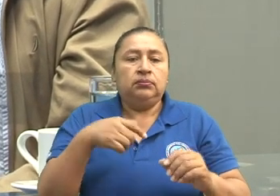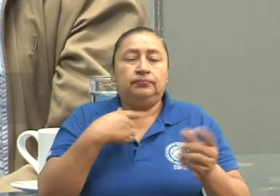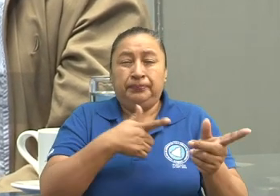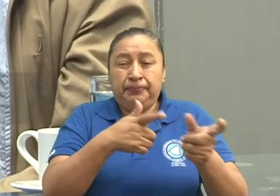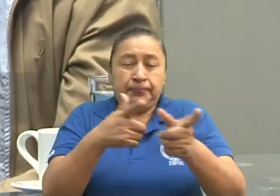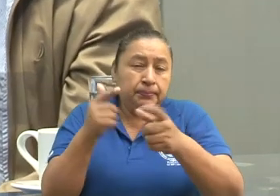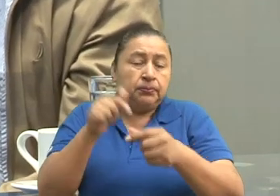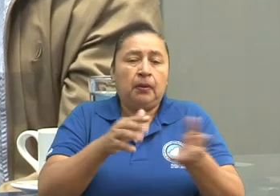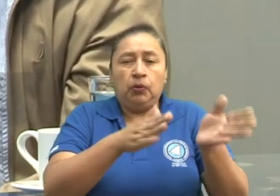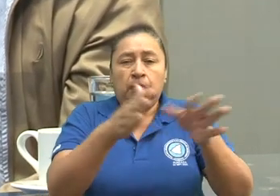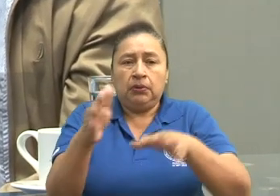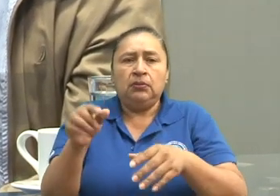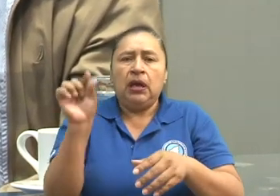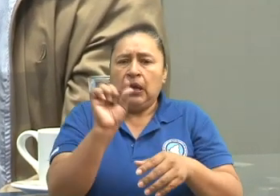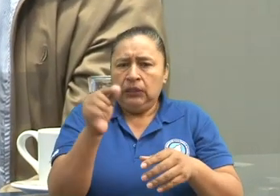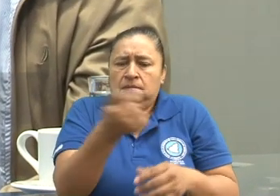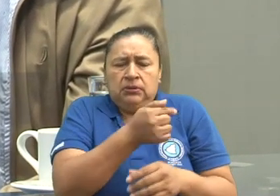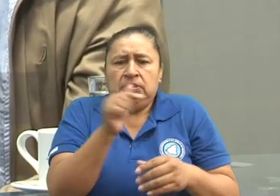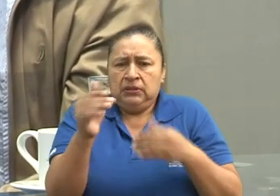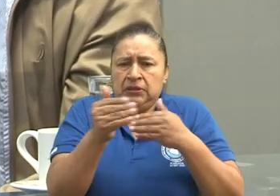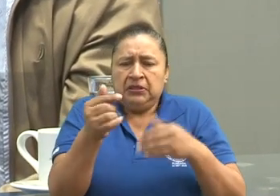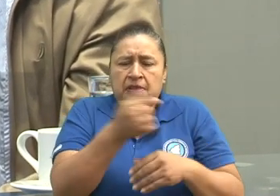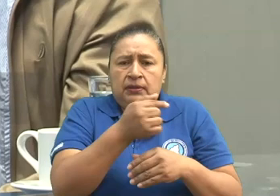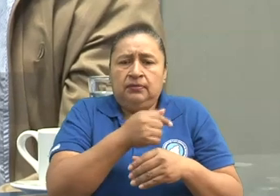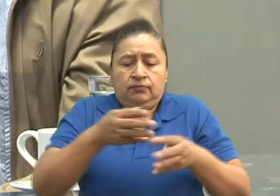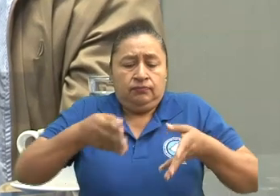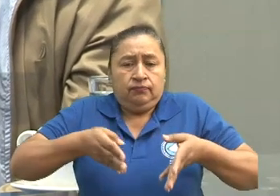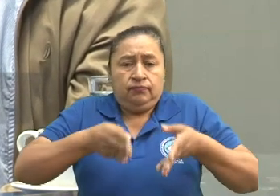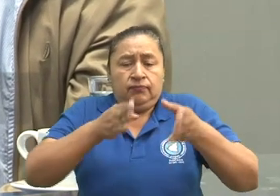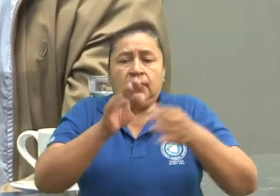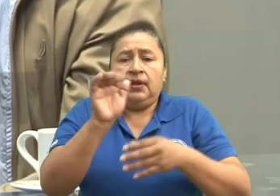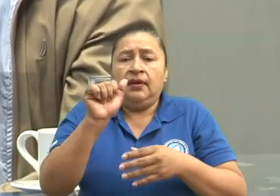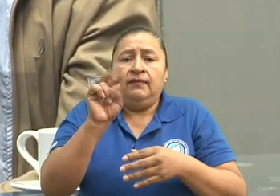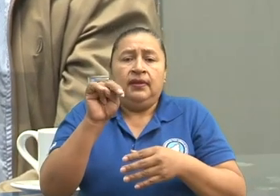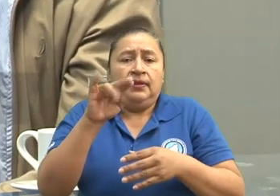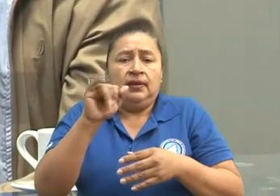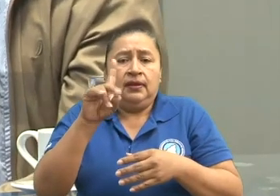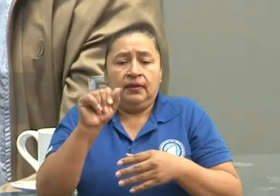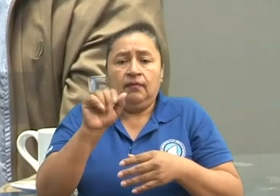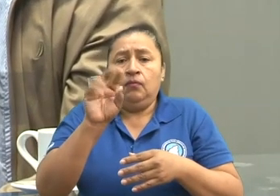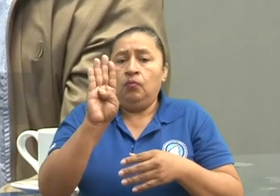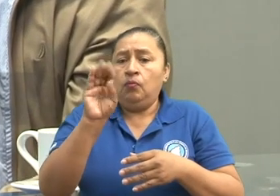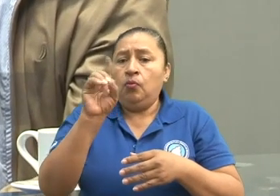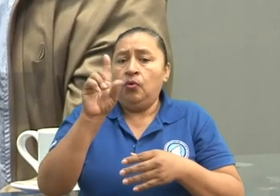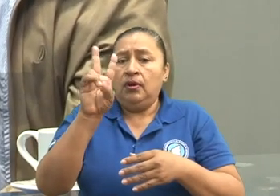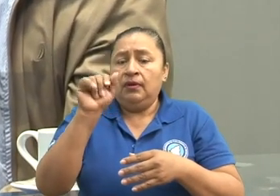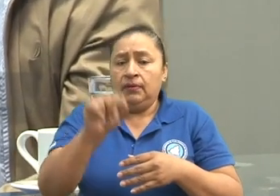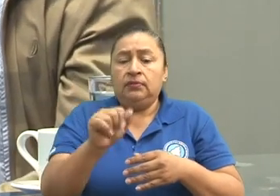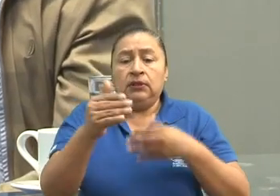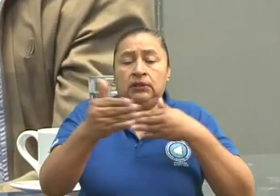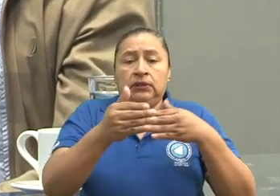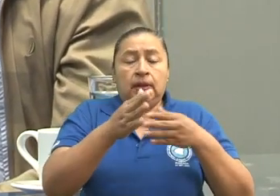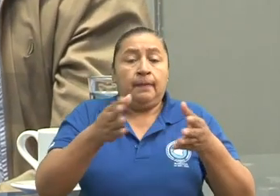masacre el 22 de enero, que se da aquí precisamente en la avenida Bolívar, en la intersección de la Cuarta Calle, aquí donde está el